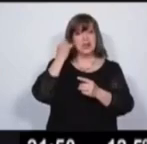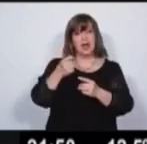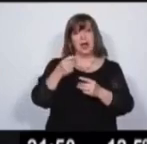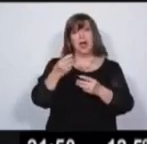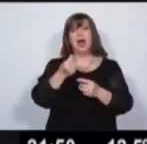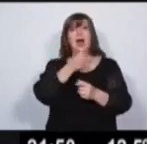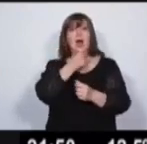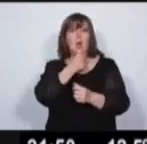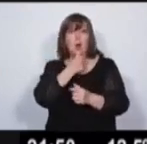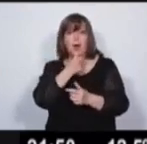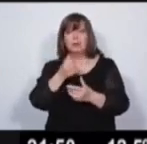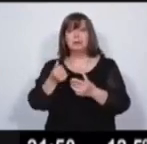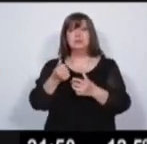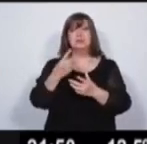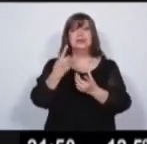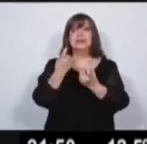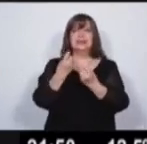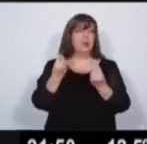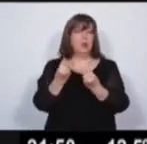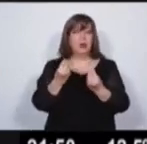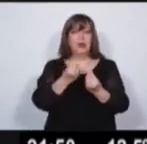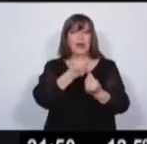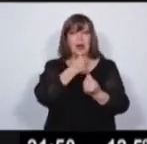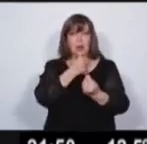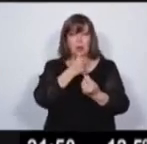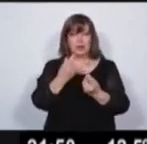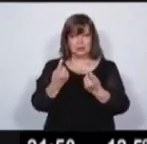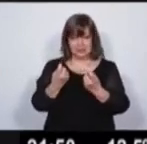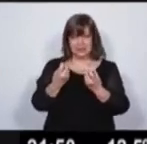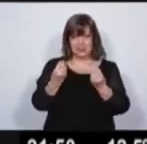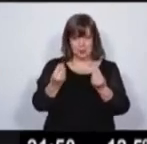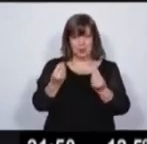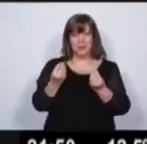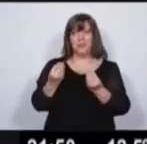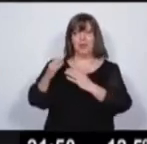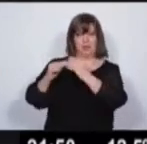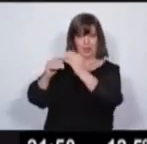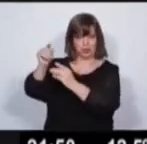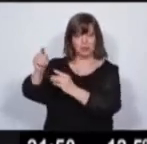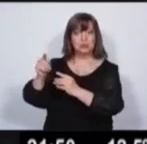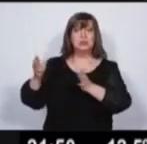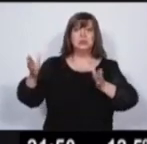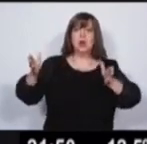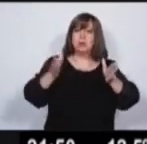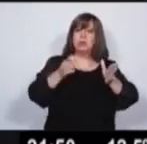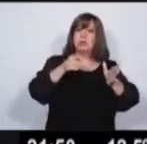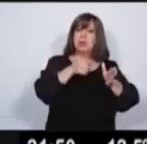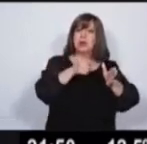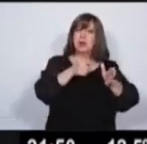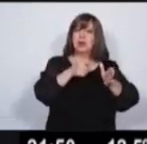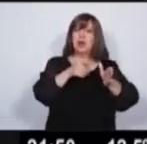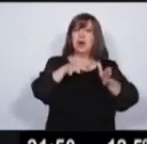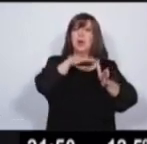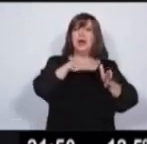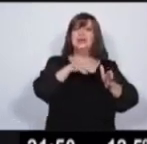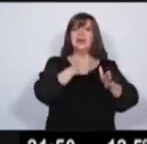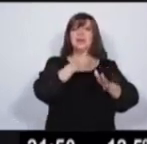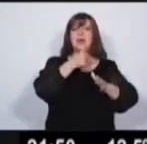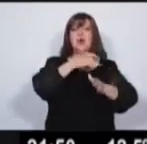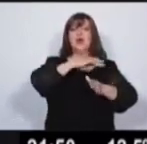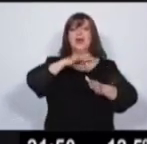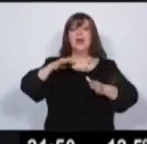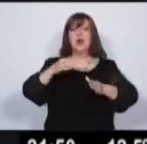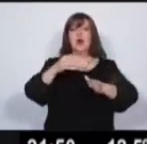uso de agua por ejemplo necesitamos y en términos de infraestructura concentrarnos en el trasvase del Río Grande